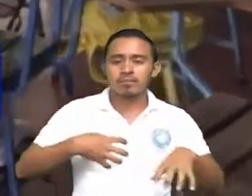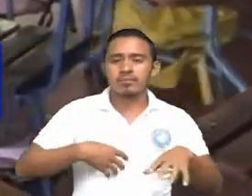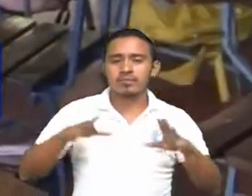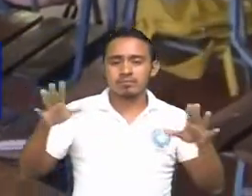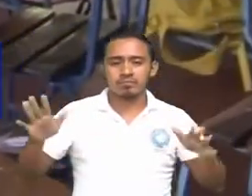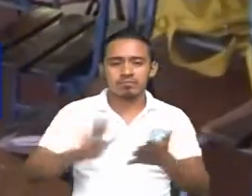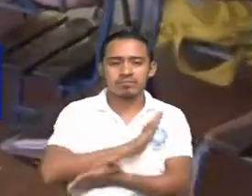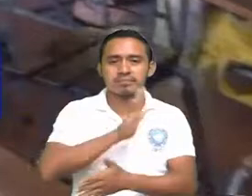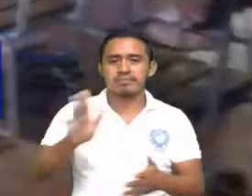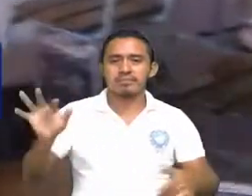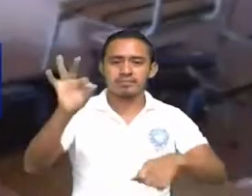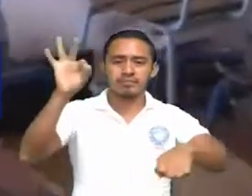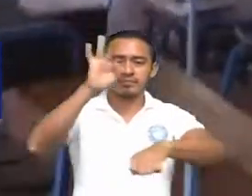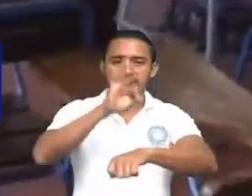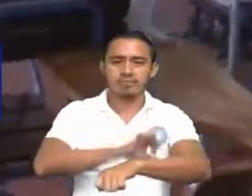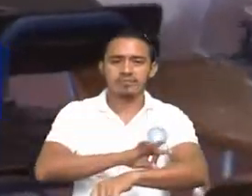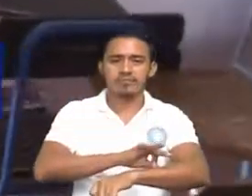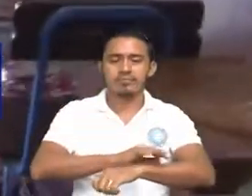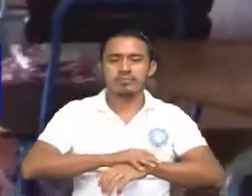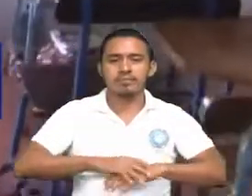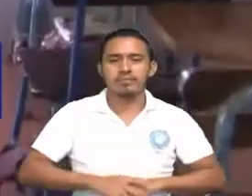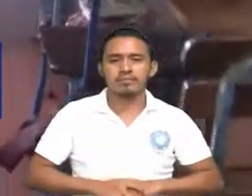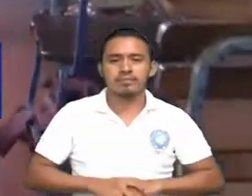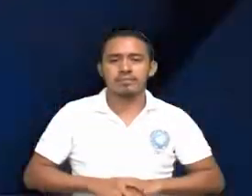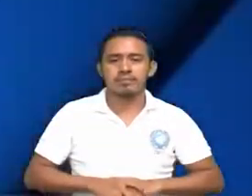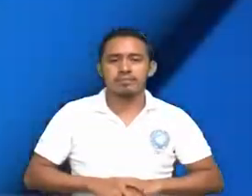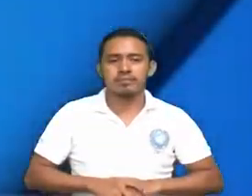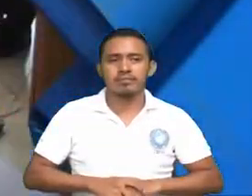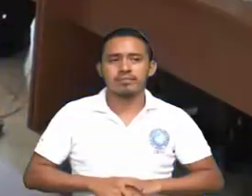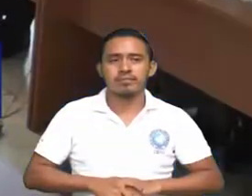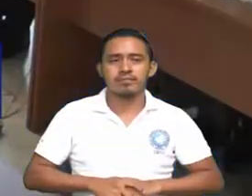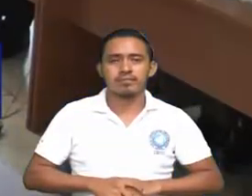la eliminación del mosquito transmisor del dengue.